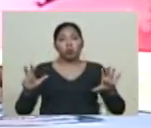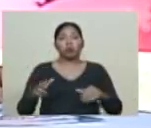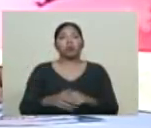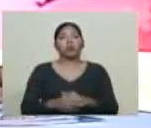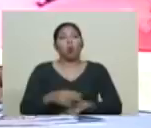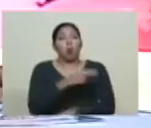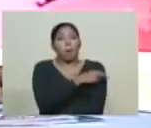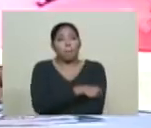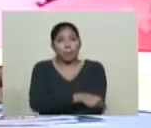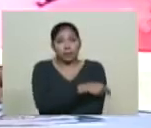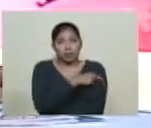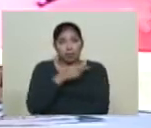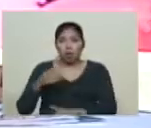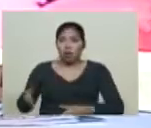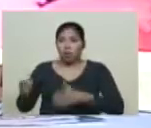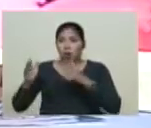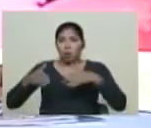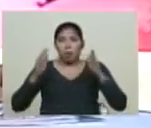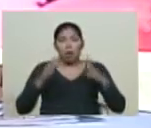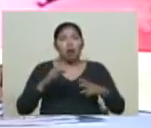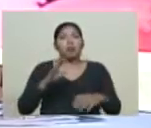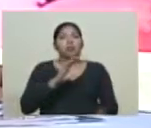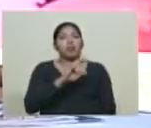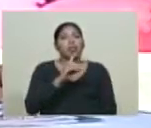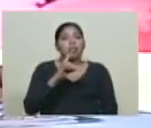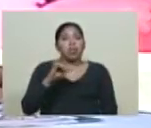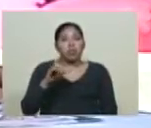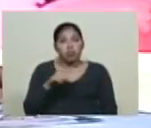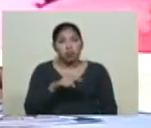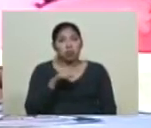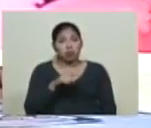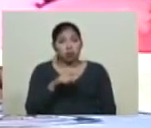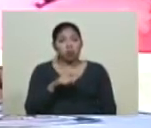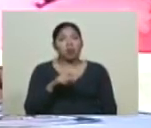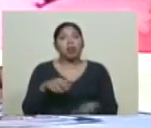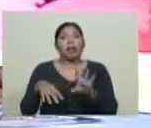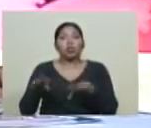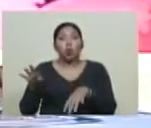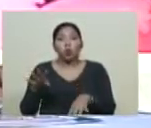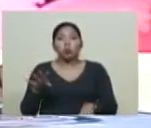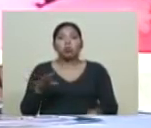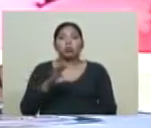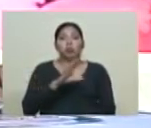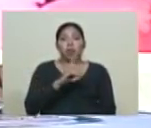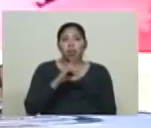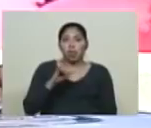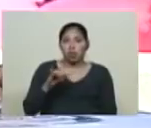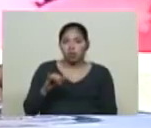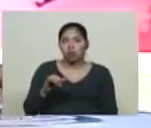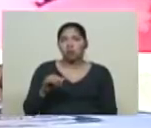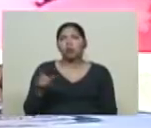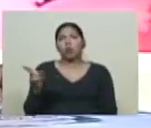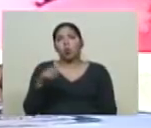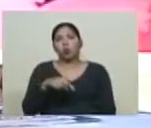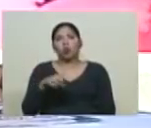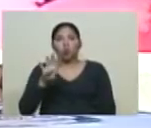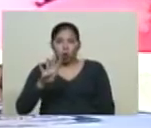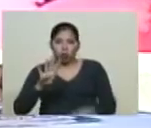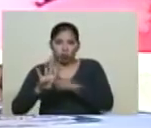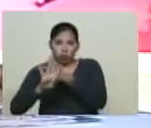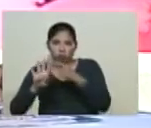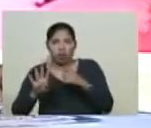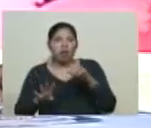son 18 CDI que se están reparando, 14 CDI y 4 SRI que están,